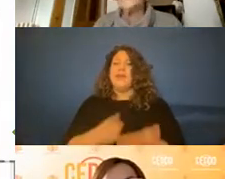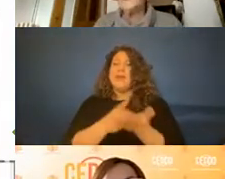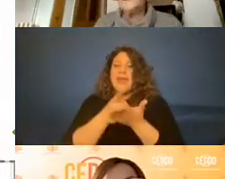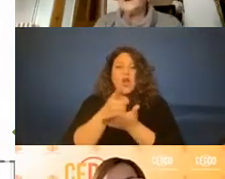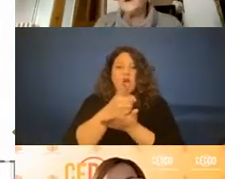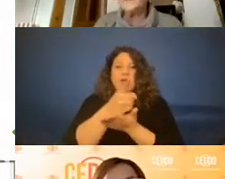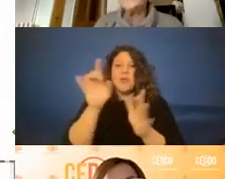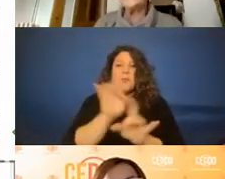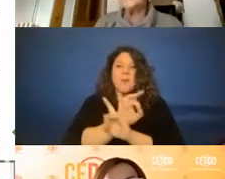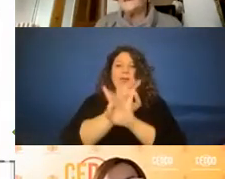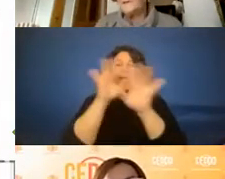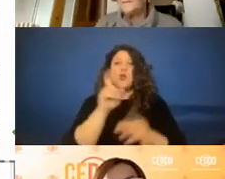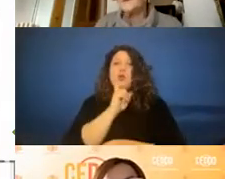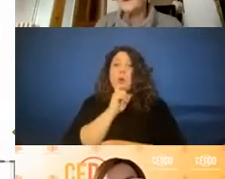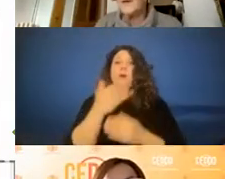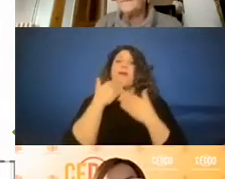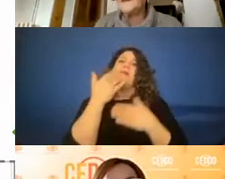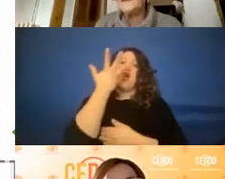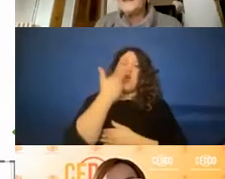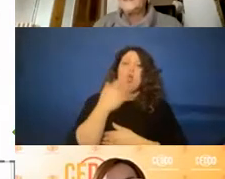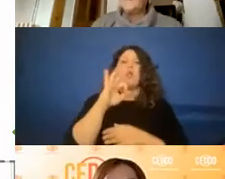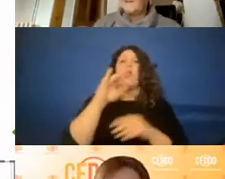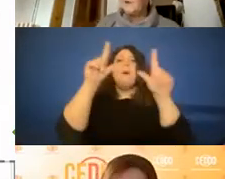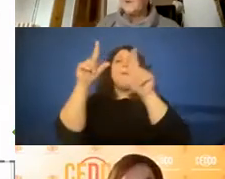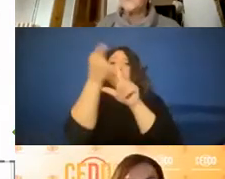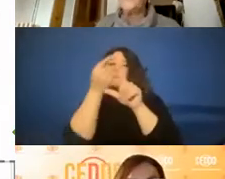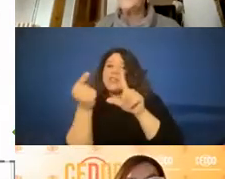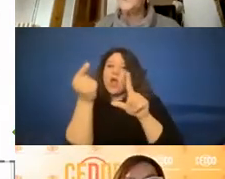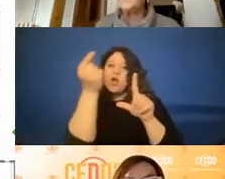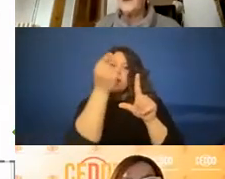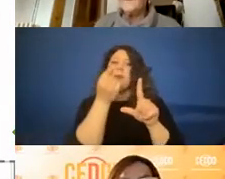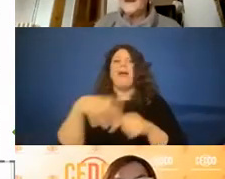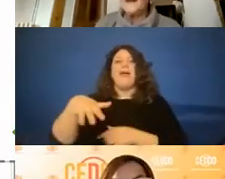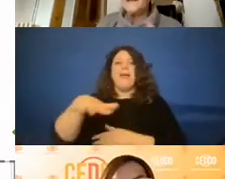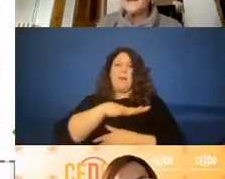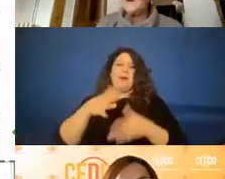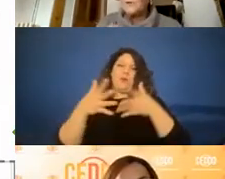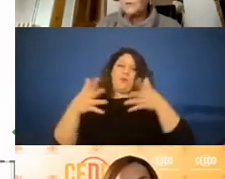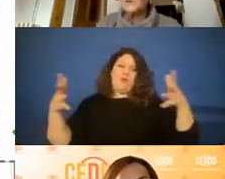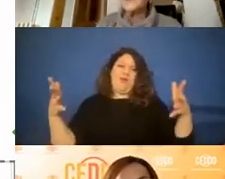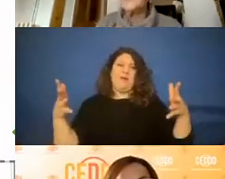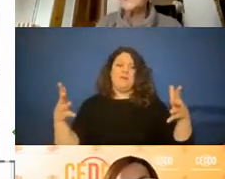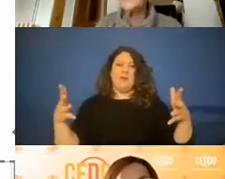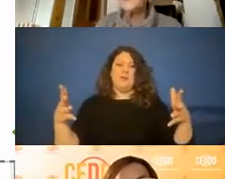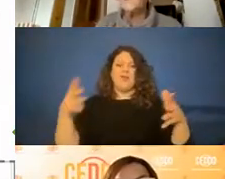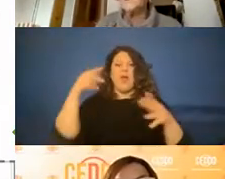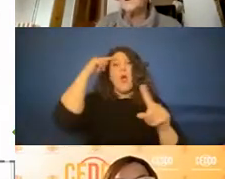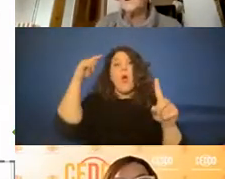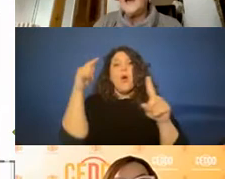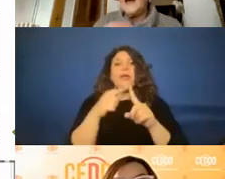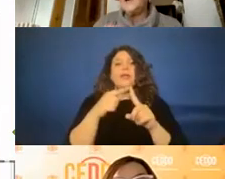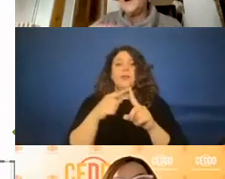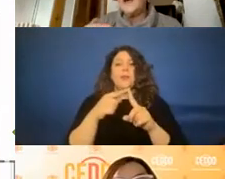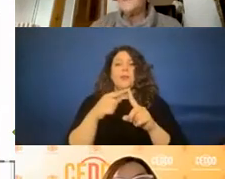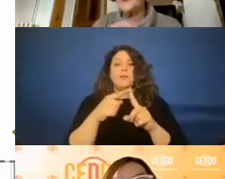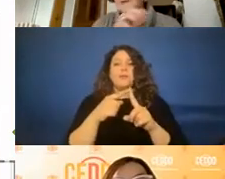a través de colores, a través de pictogramas, en espacios muy amplios, para que incluso se vayan adecuando